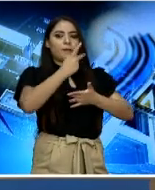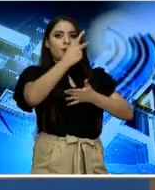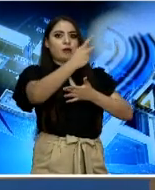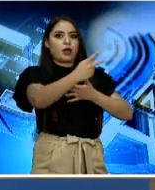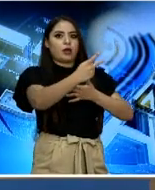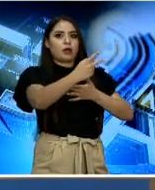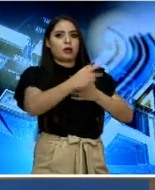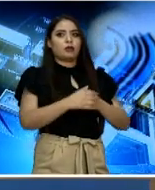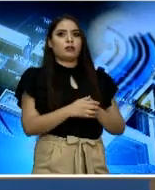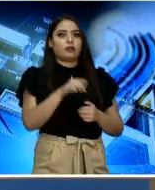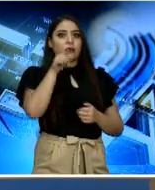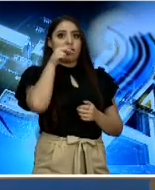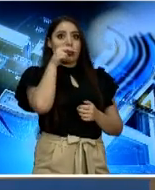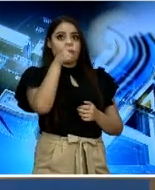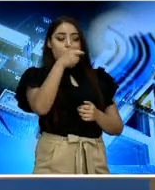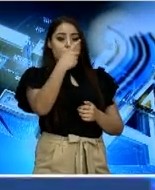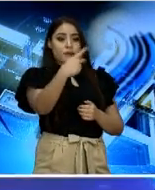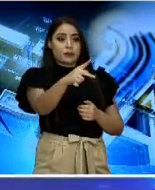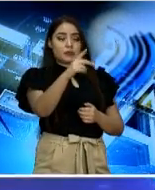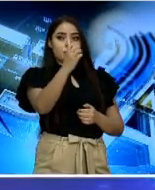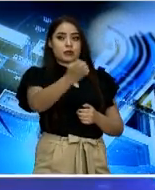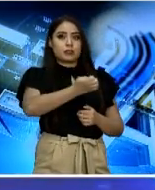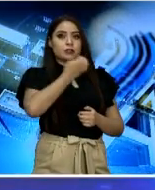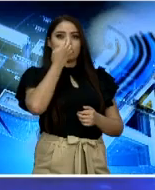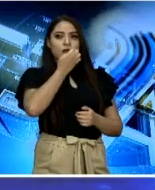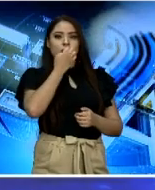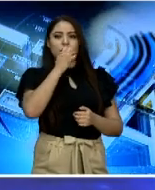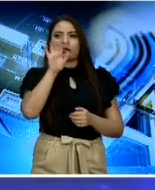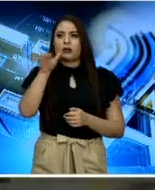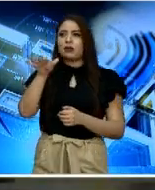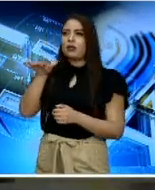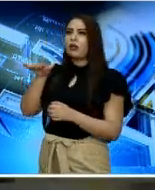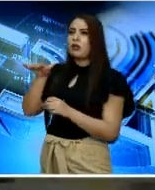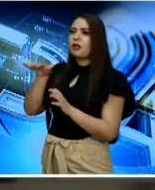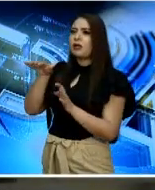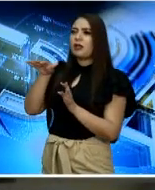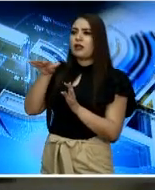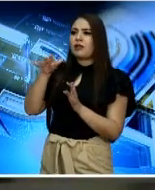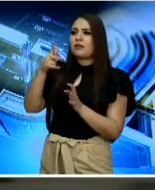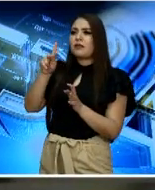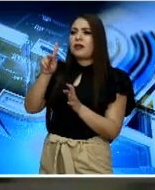el preescolar. Sí, Valeria, pero la situación ya sí, está. Sí.